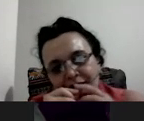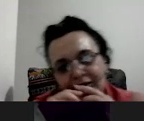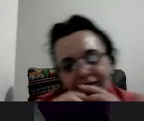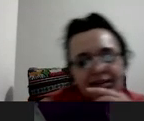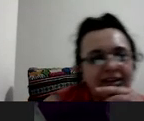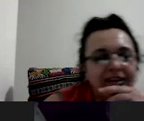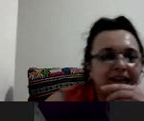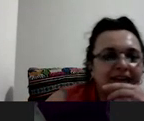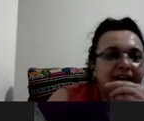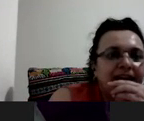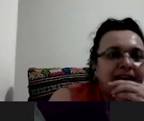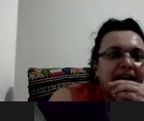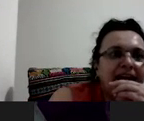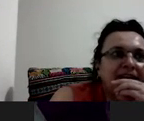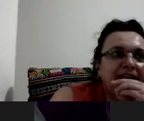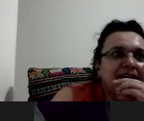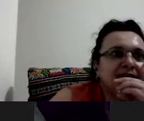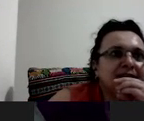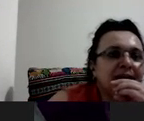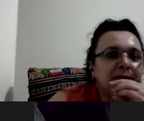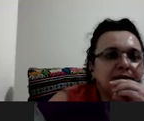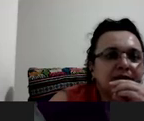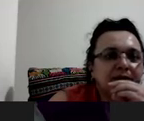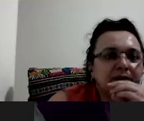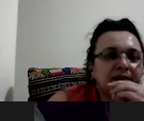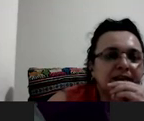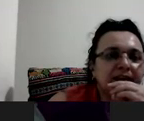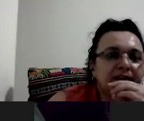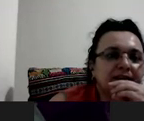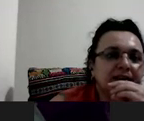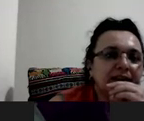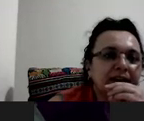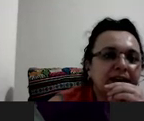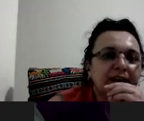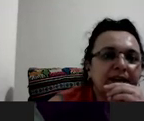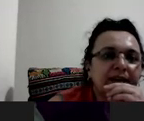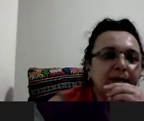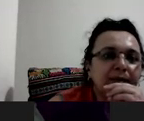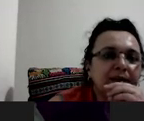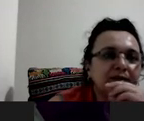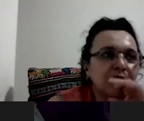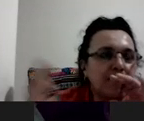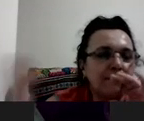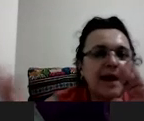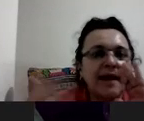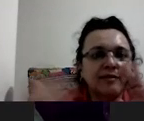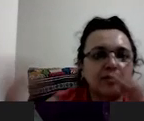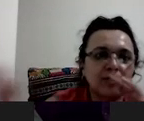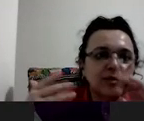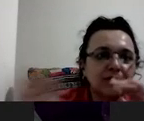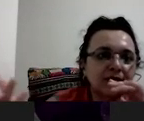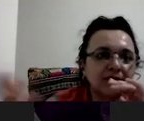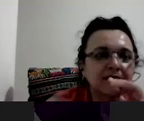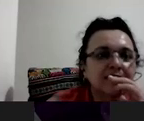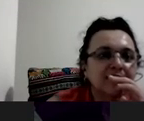No. No. En inglés, digamos, si yo quisiera decir, digamos, que estoy comparando